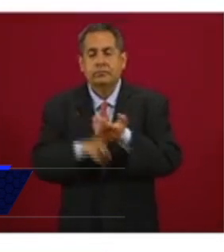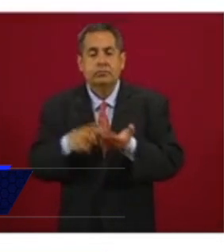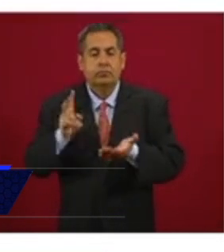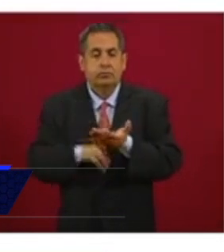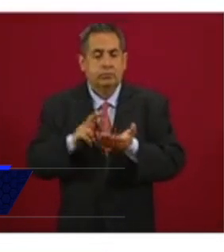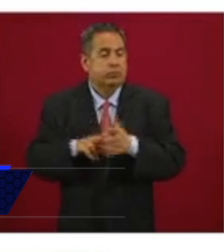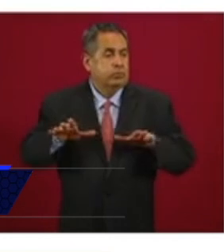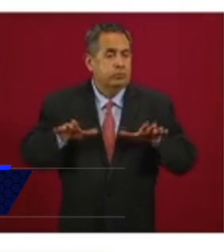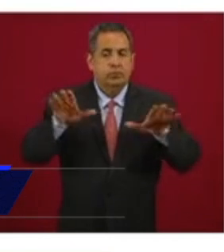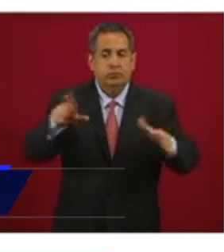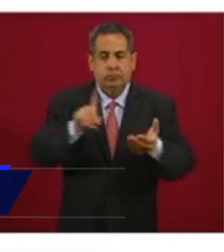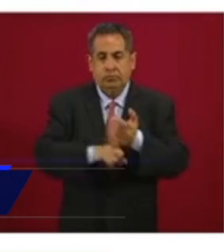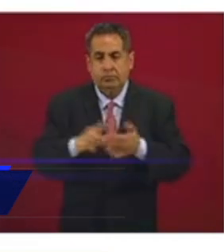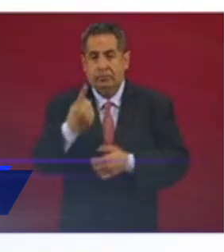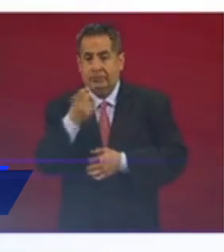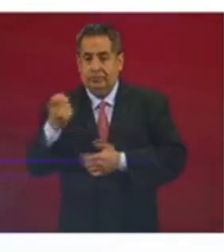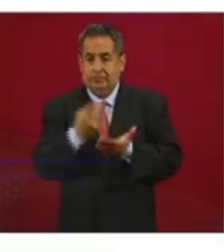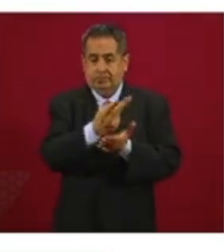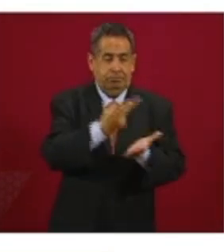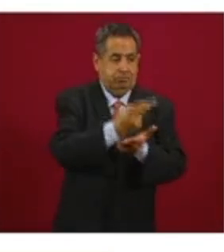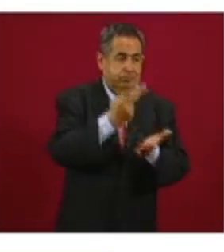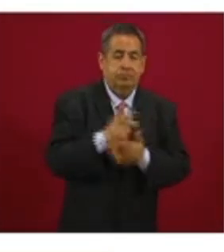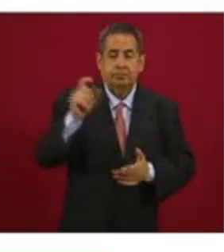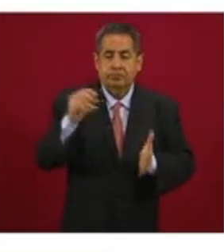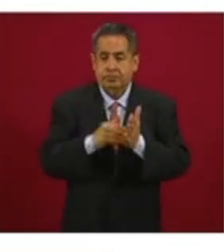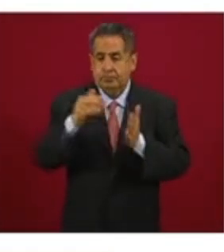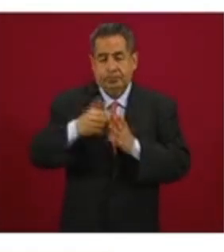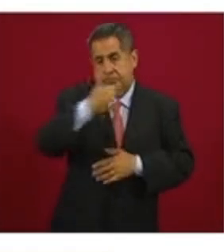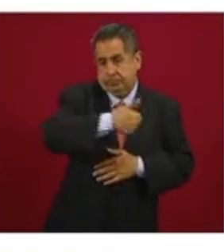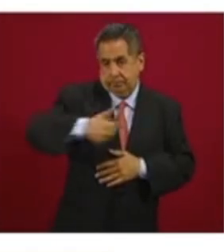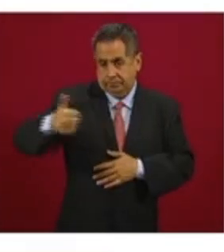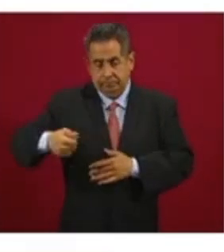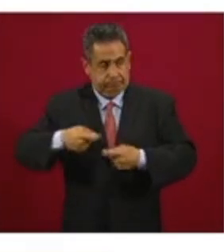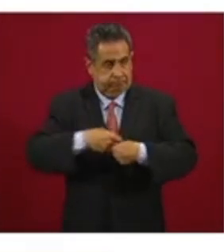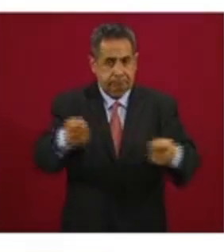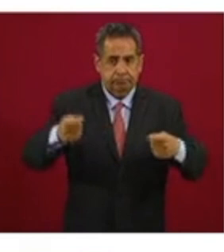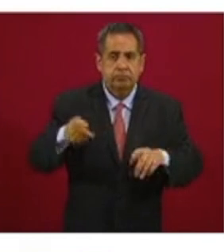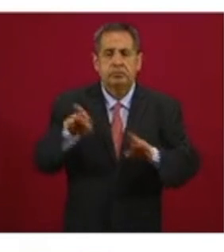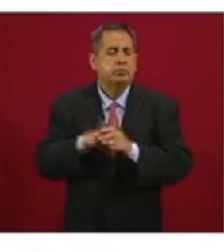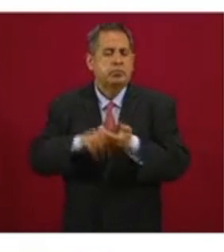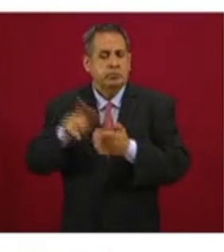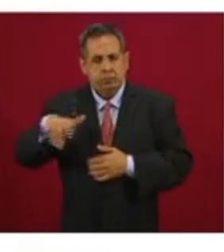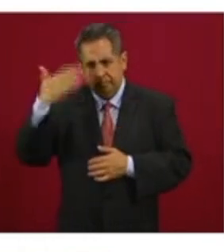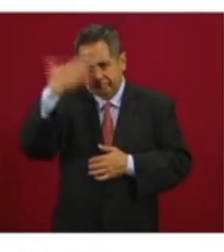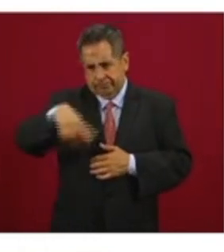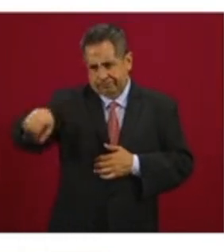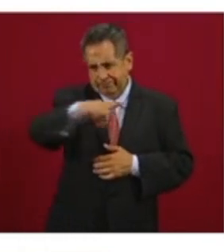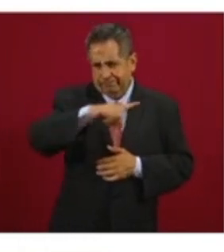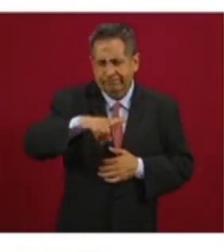del avión presidencial. Son 100 premios de 20 millones de pesos cada uno, y como ustedes bien saben, es